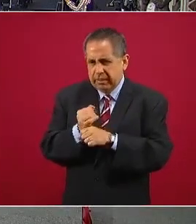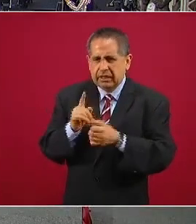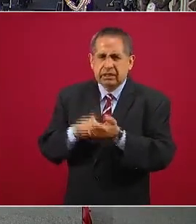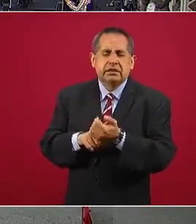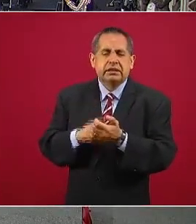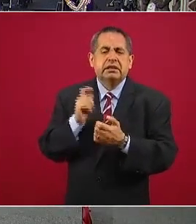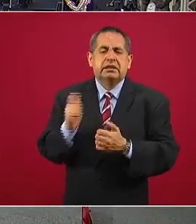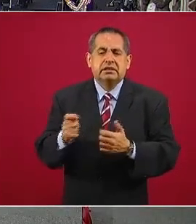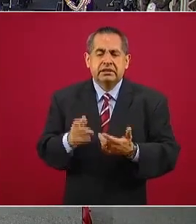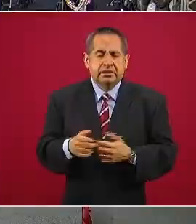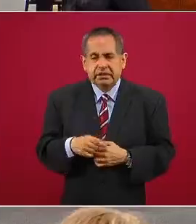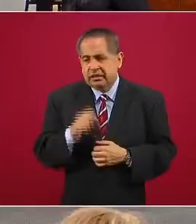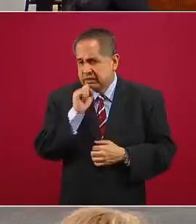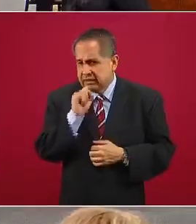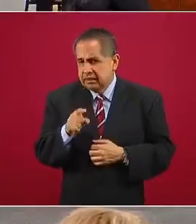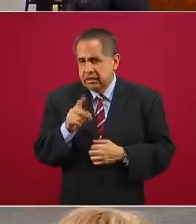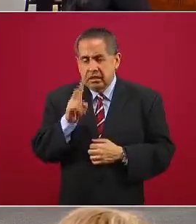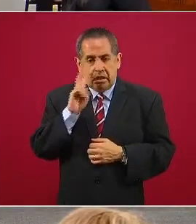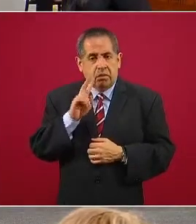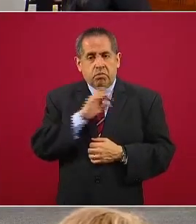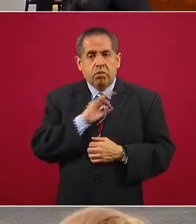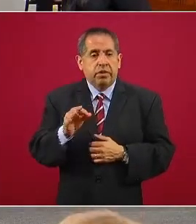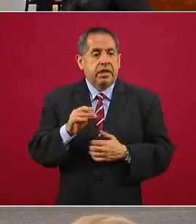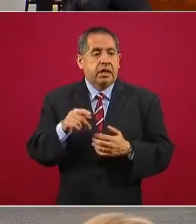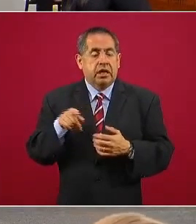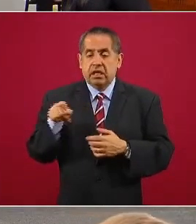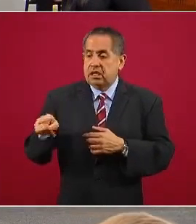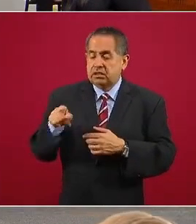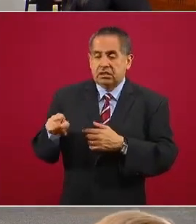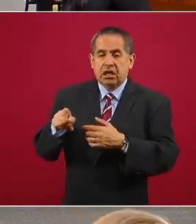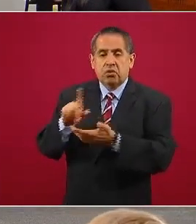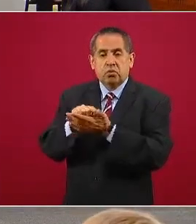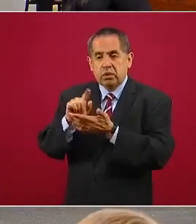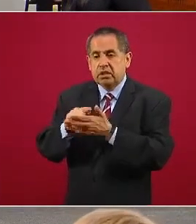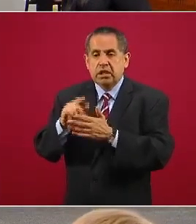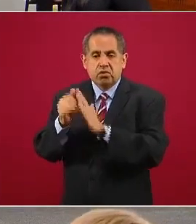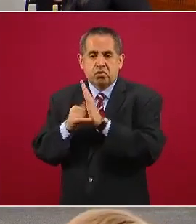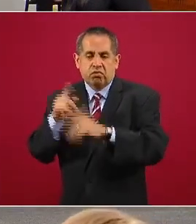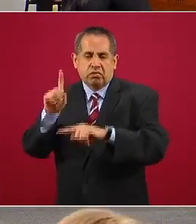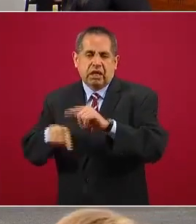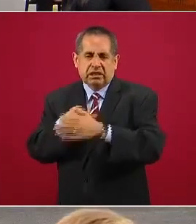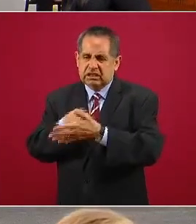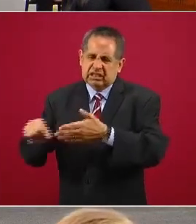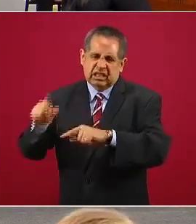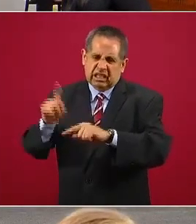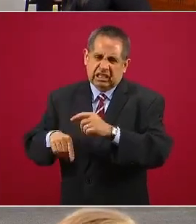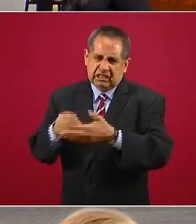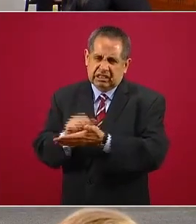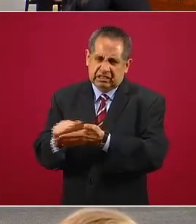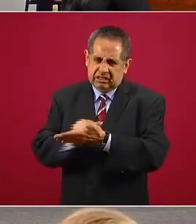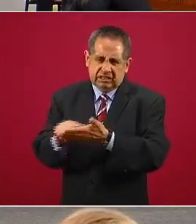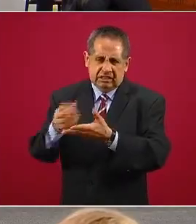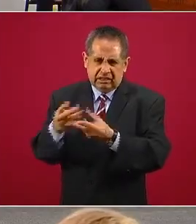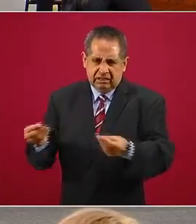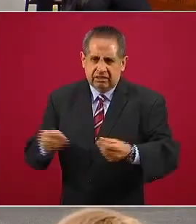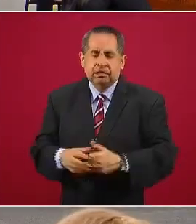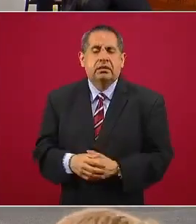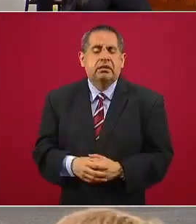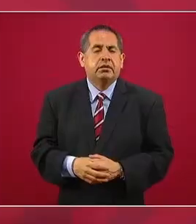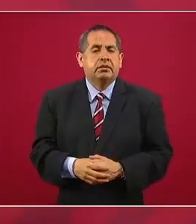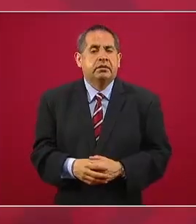y también que pudieran ser canceladas estas cuentas. Es todo, presidente. Sí,